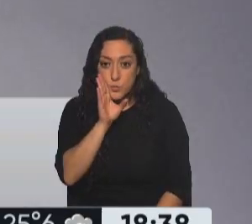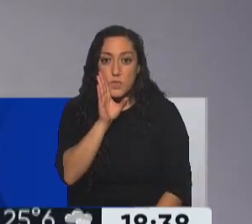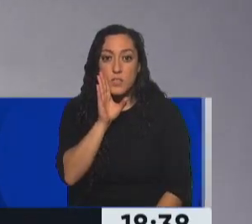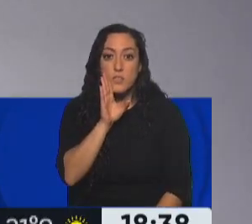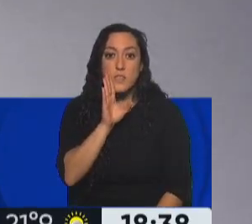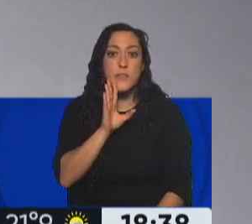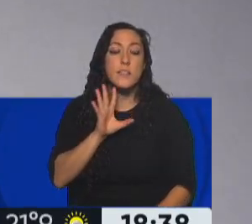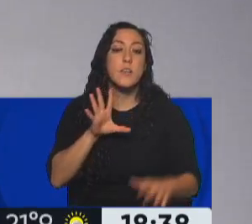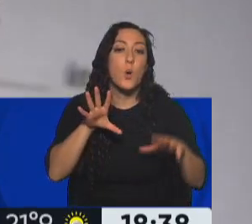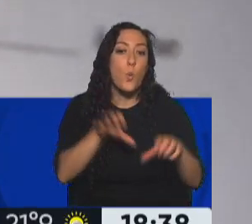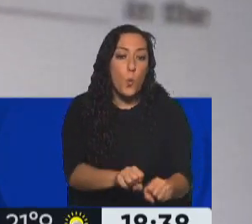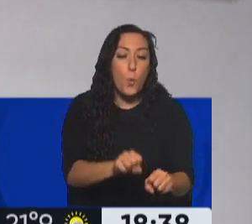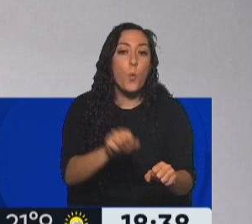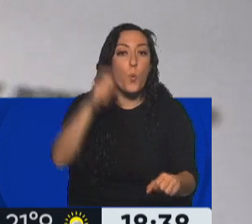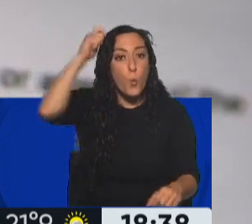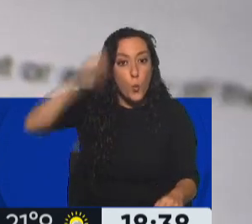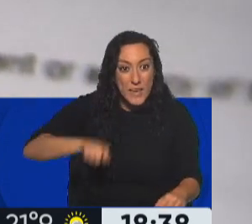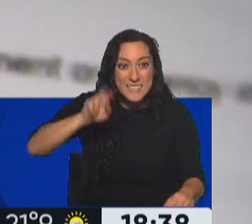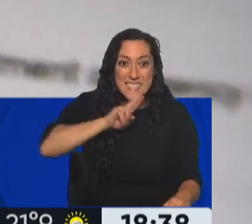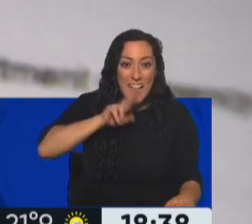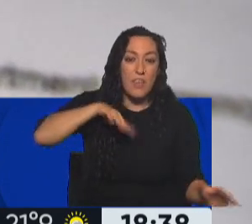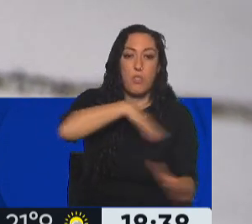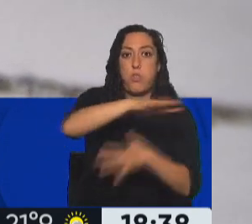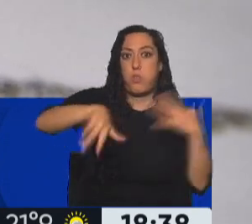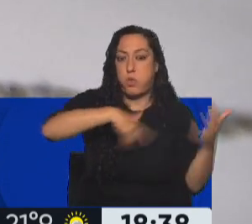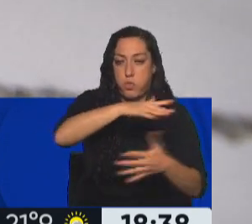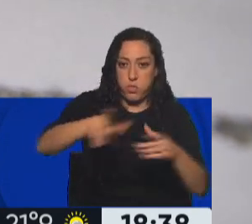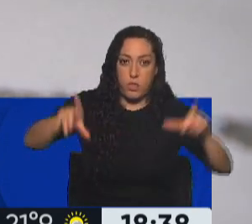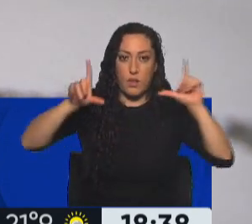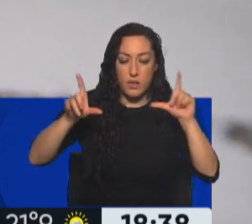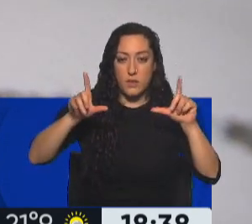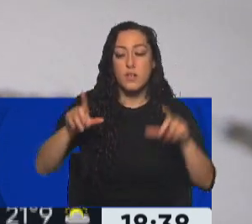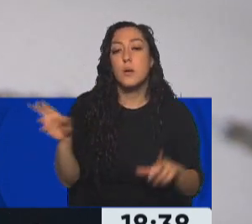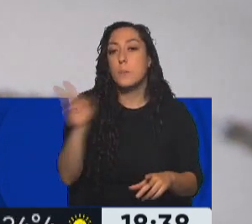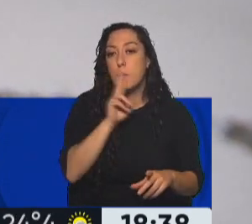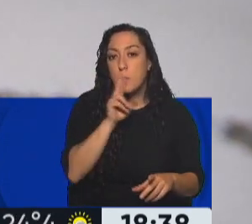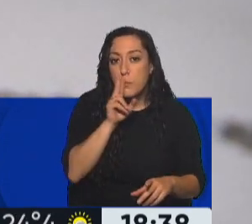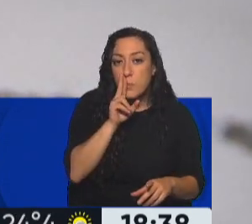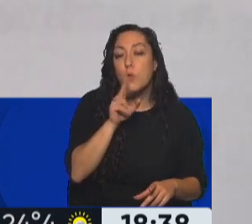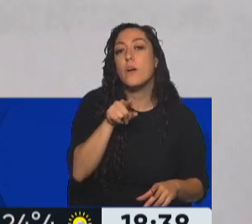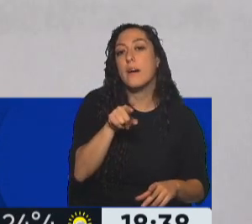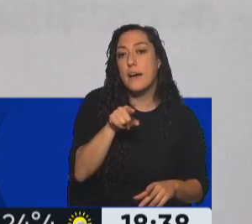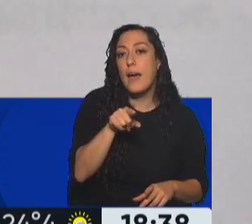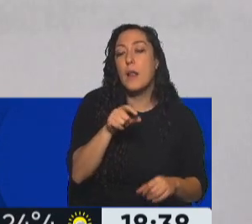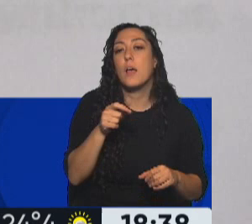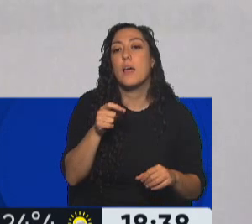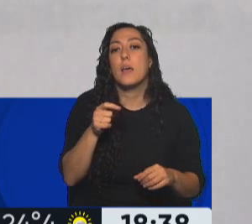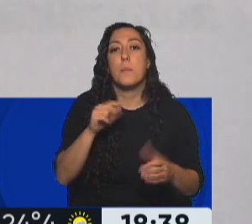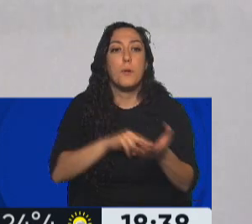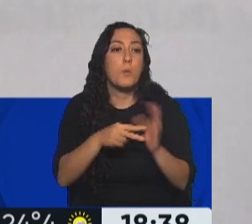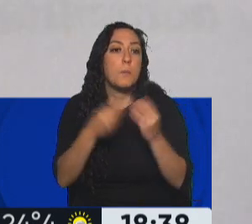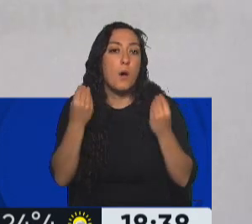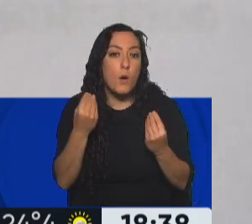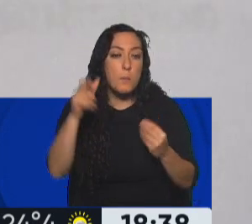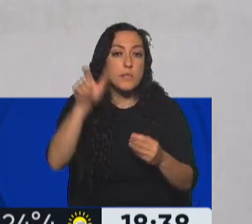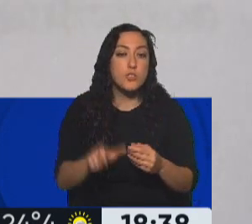la detención de una jueza. Se trata de Hannah Duggan, magistrada del condado de Milwaukee, por obstruir el arresto de un